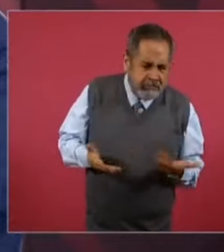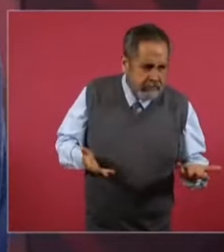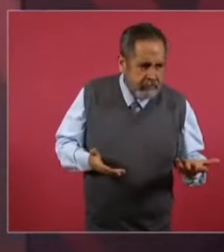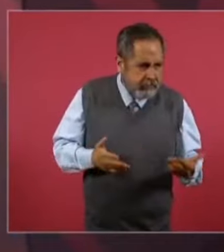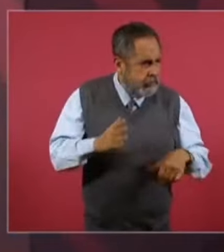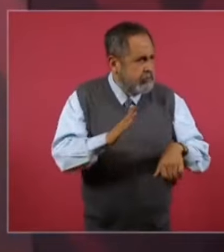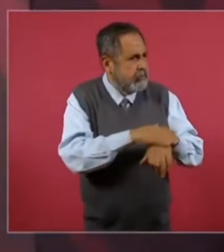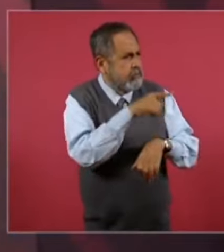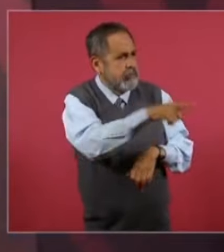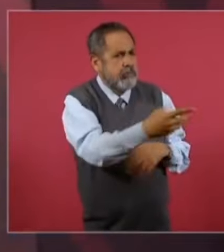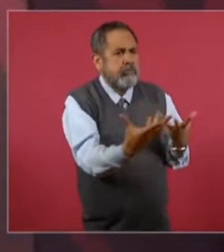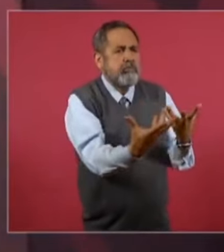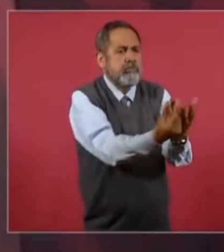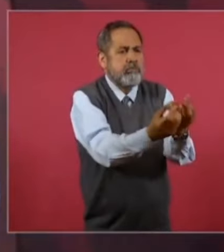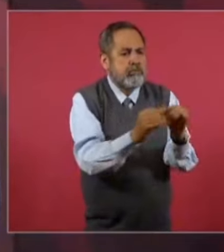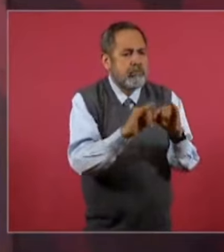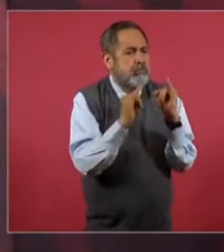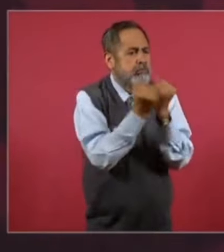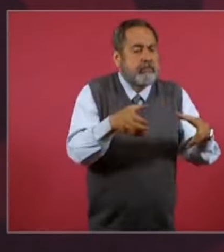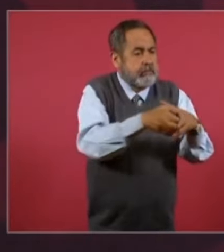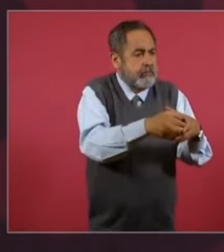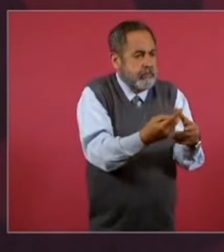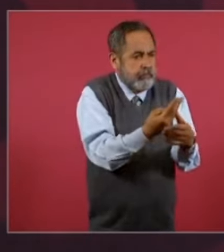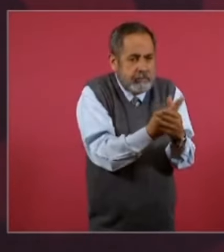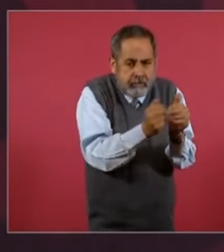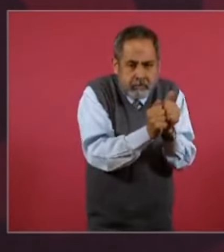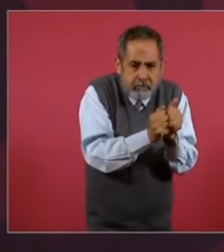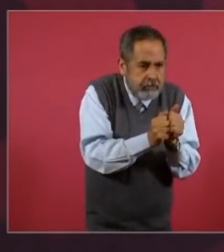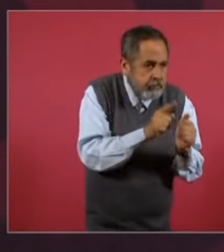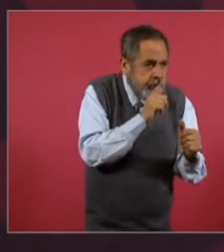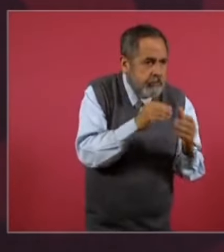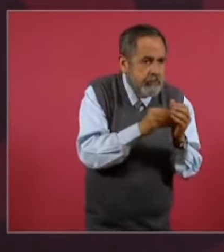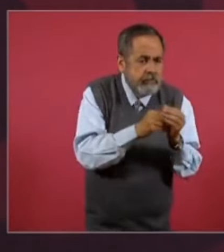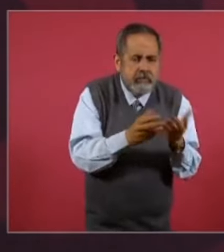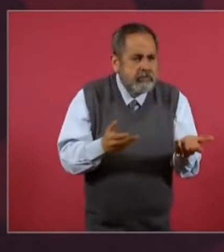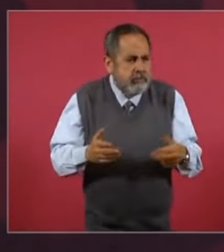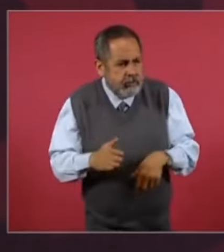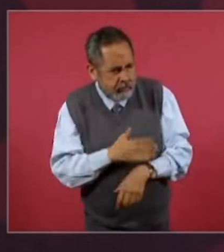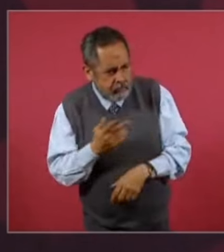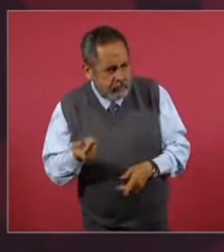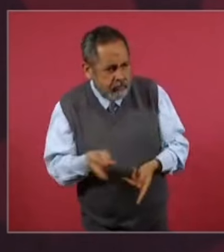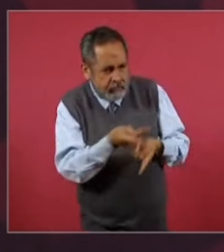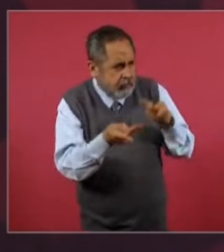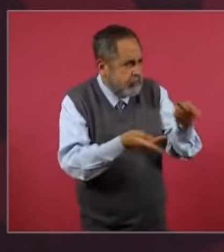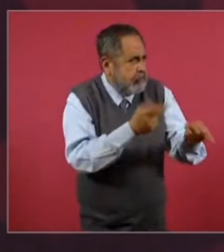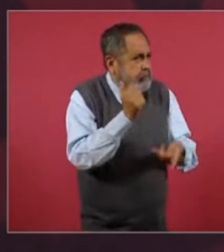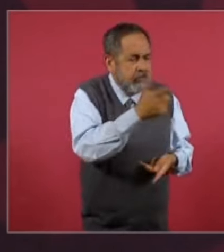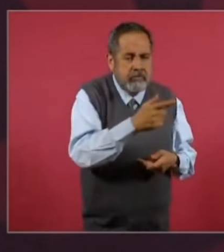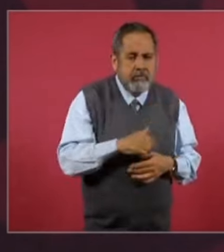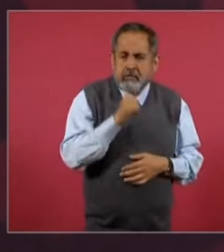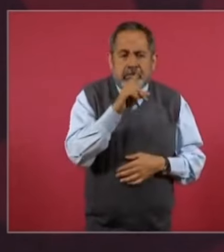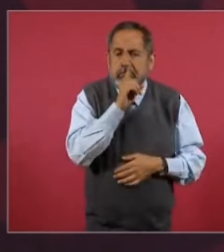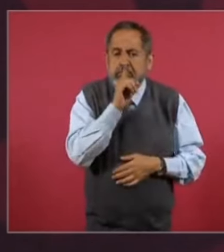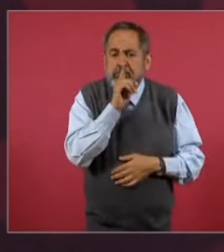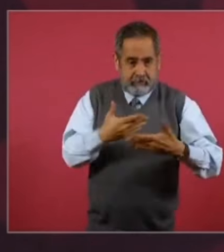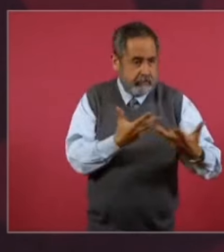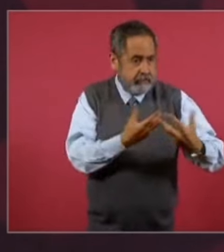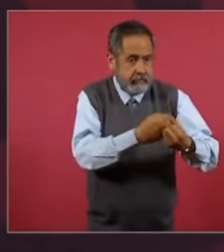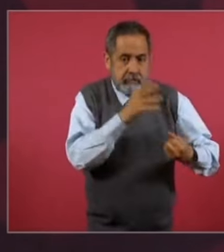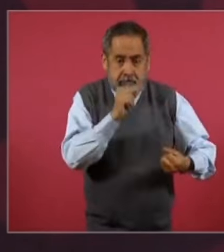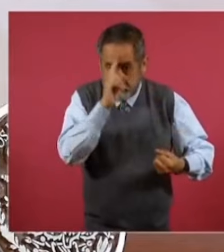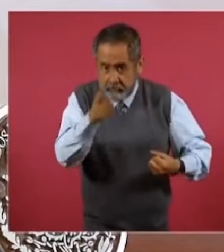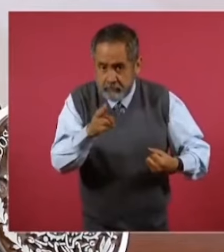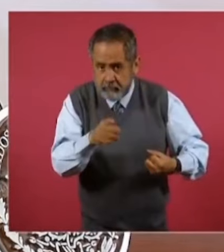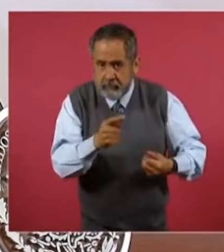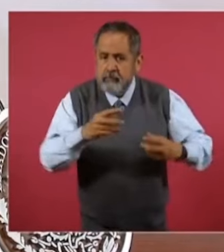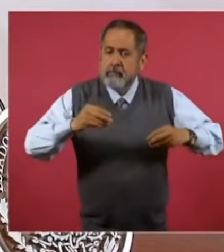qué se reunió con el presidente del PRI una cena en el proceso electoral, o